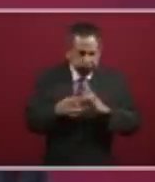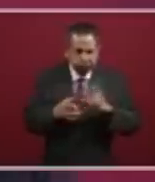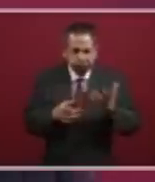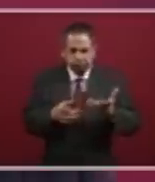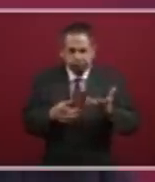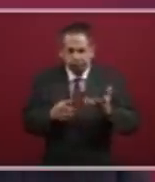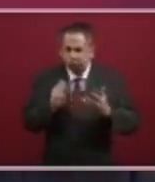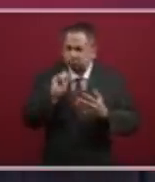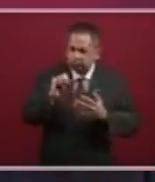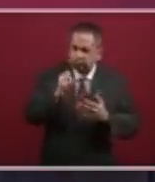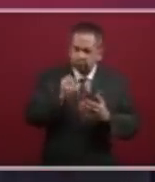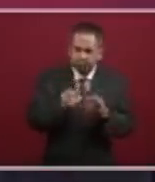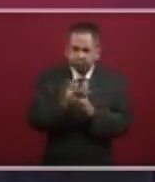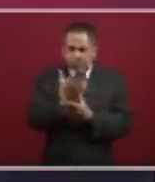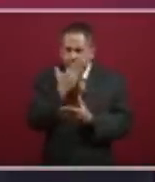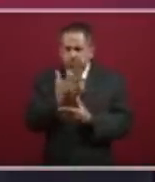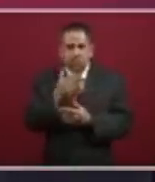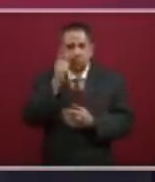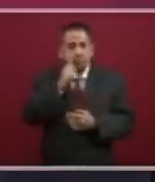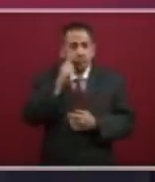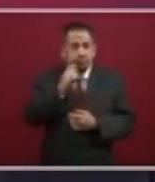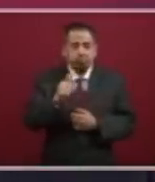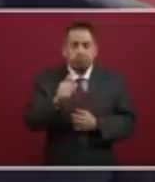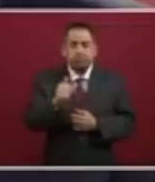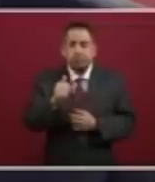se dan a corto plazo.